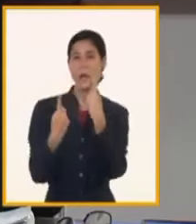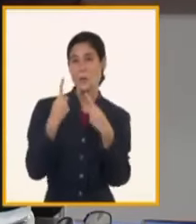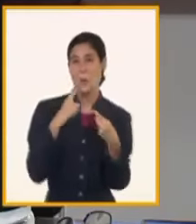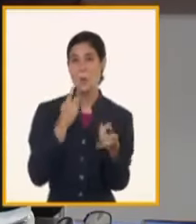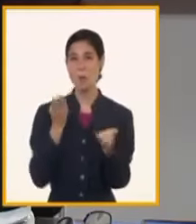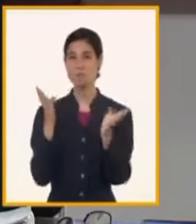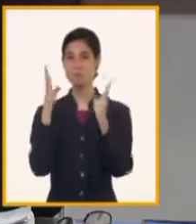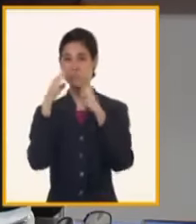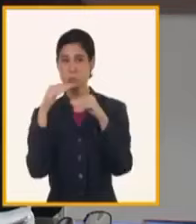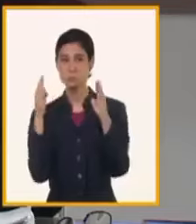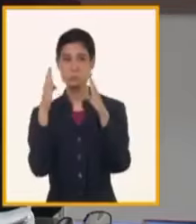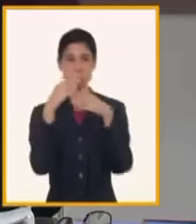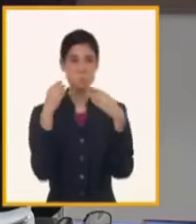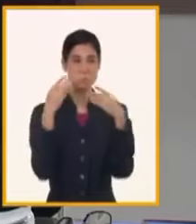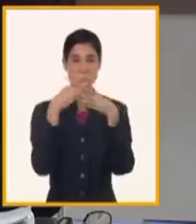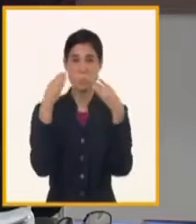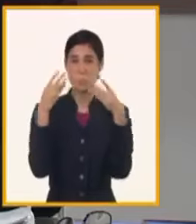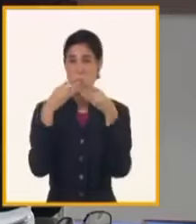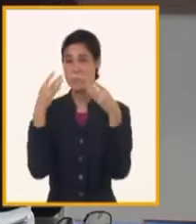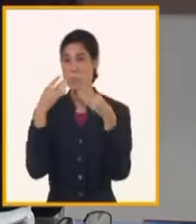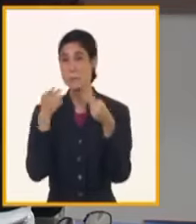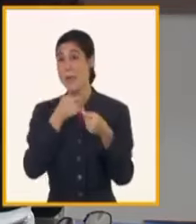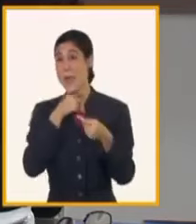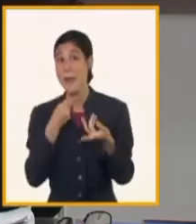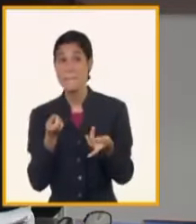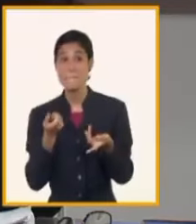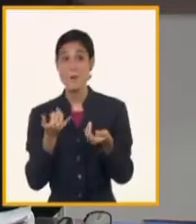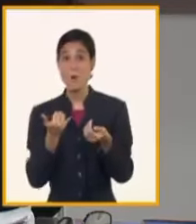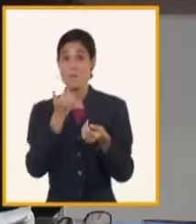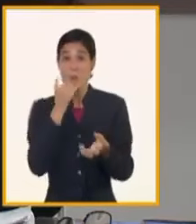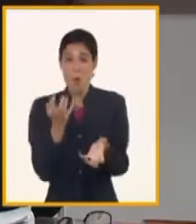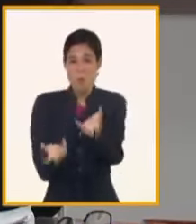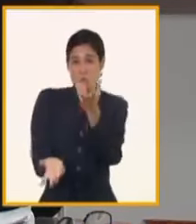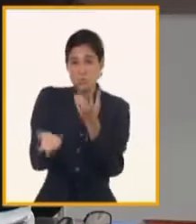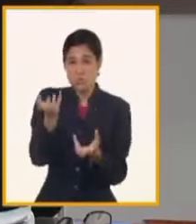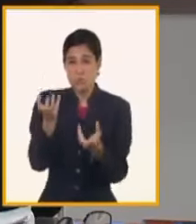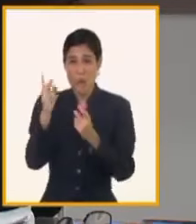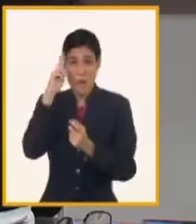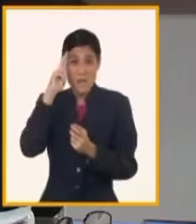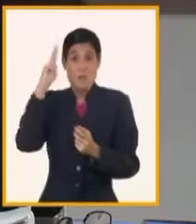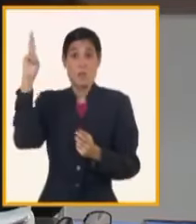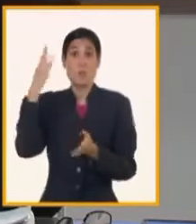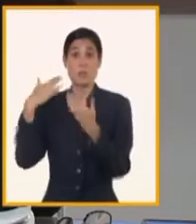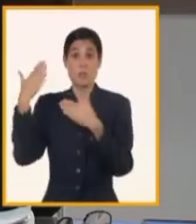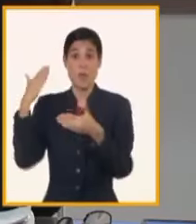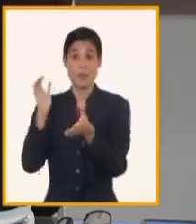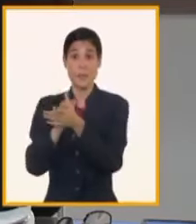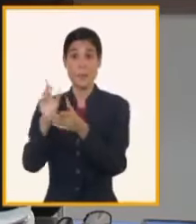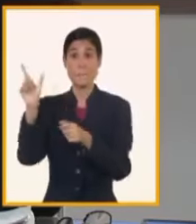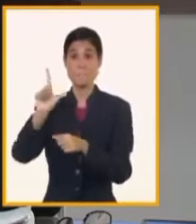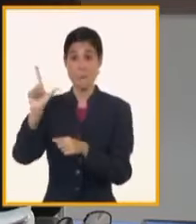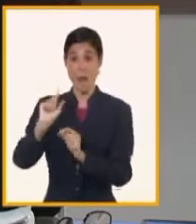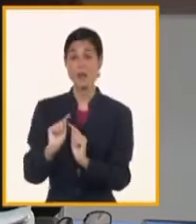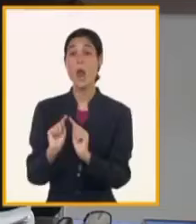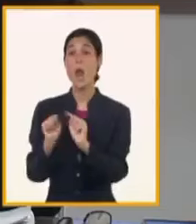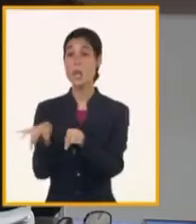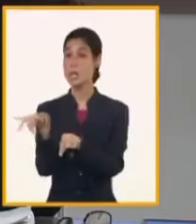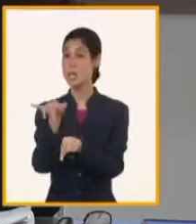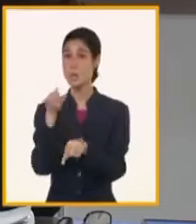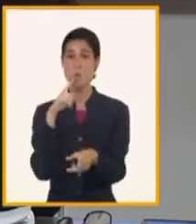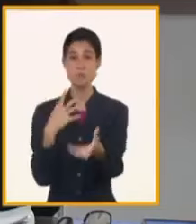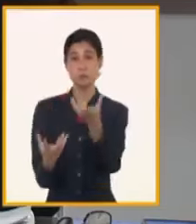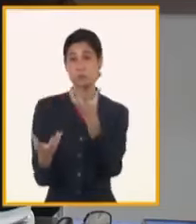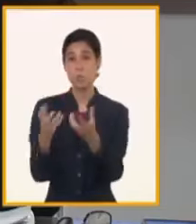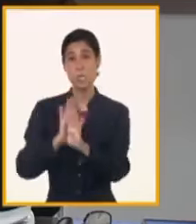grandes las grandes accidentes que nosotros hemos tenido grandes incendios como María el 7 y otras que se le han dado bajas técnicas por ya tener